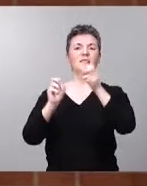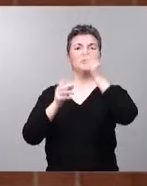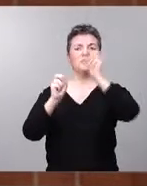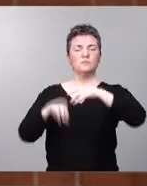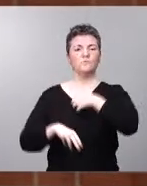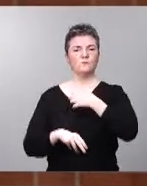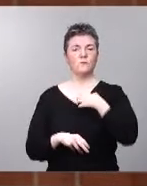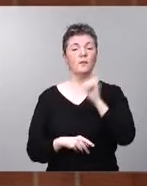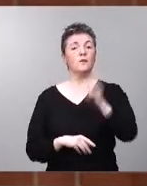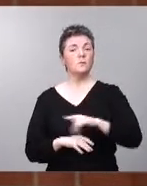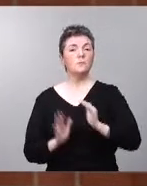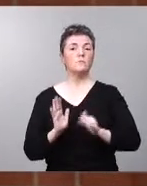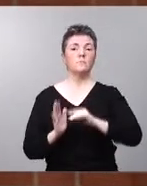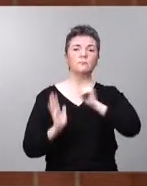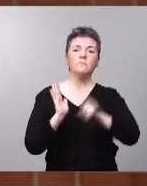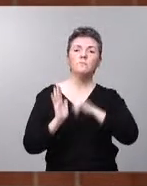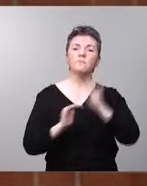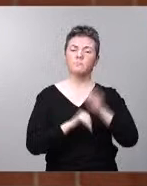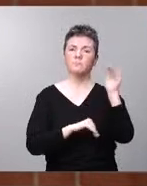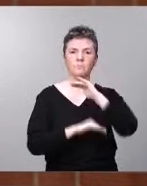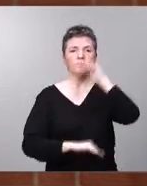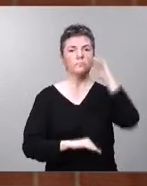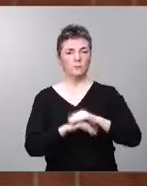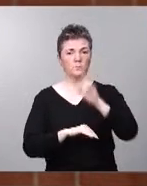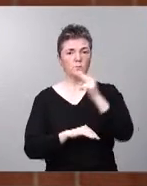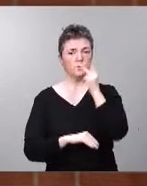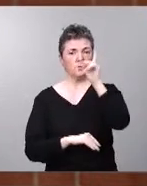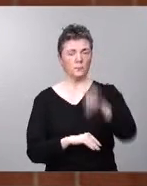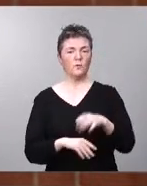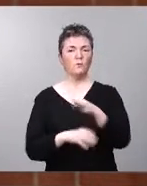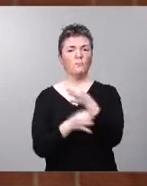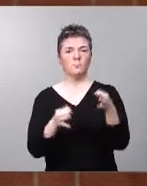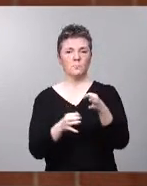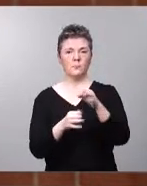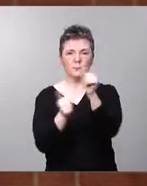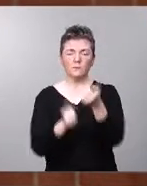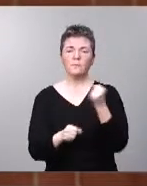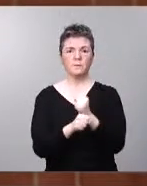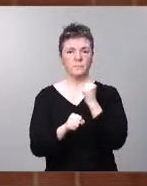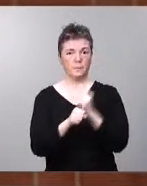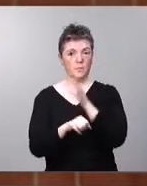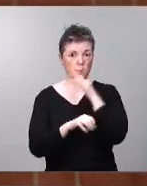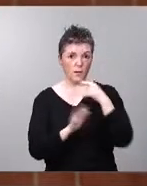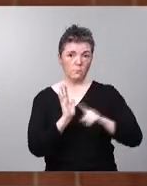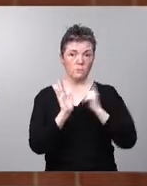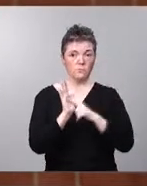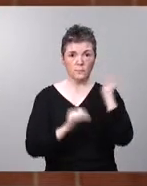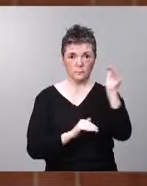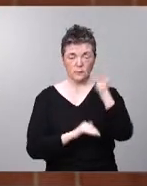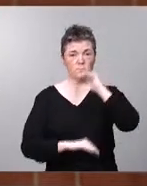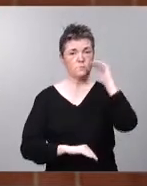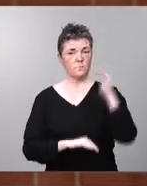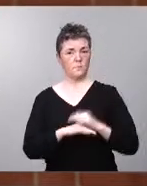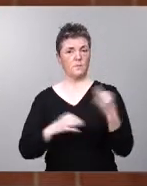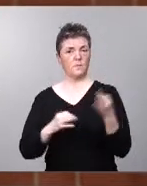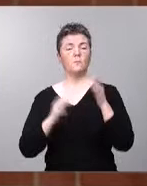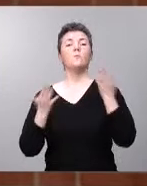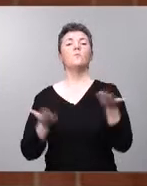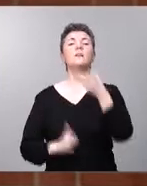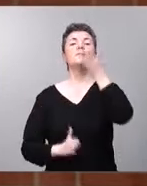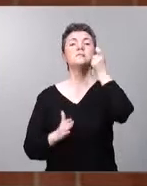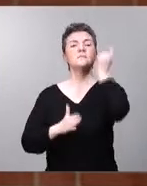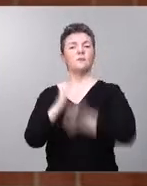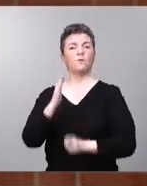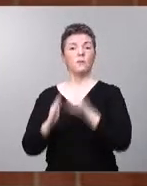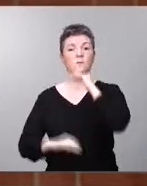legalidad internacional y la manera más efectiva de trabajar por esa legalidad internacional es sancionar su violación